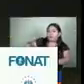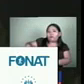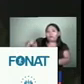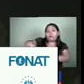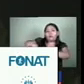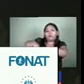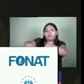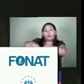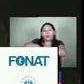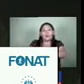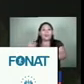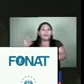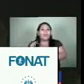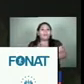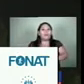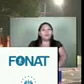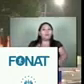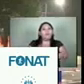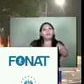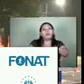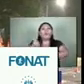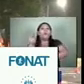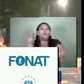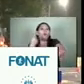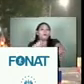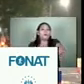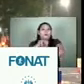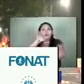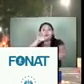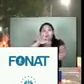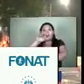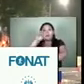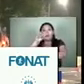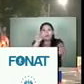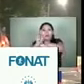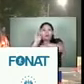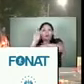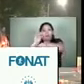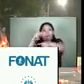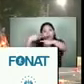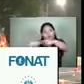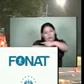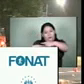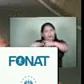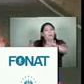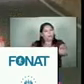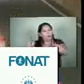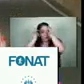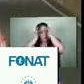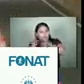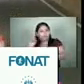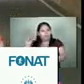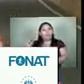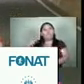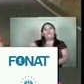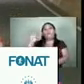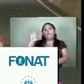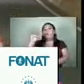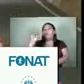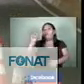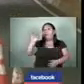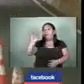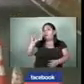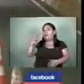por lo que la velocidad máxima para los automovilistas será de 30 kilómetros por hora. Esta medida, ejecutada por el Fobial, también busca